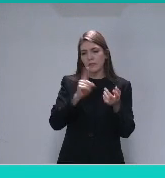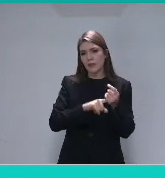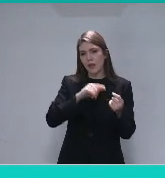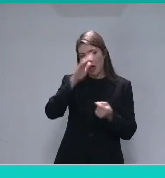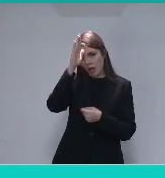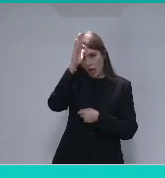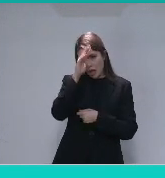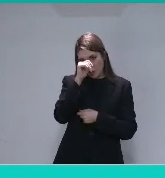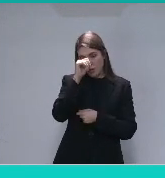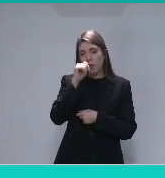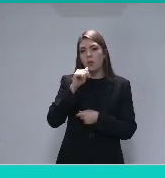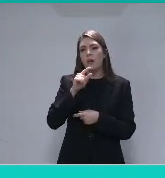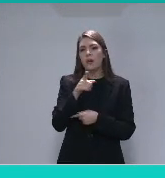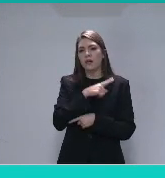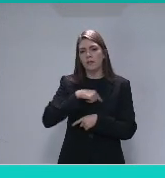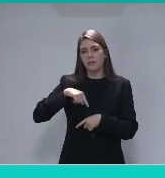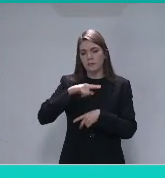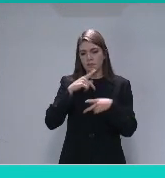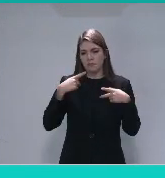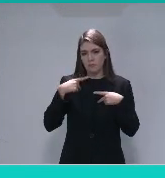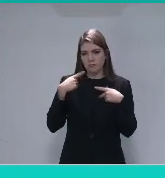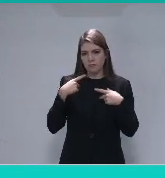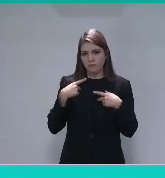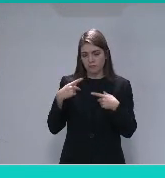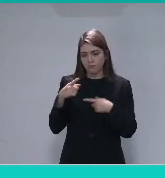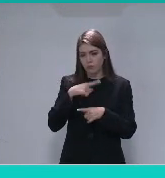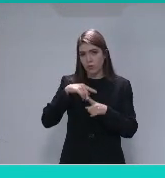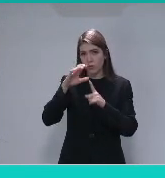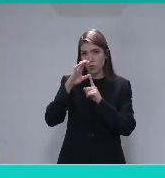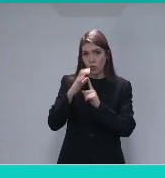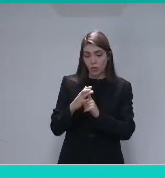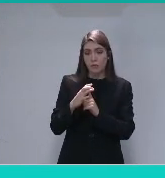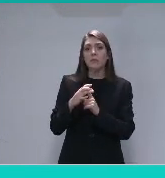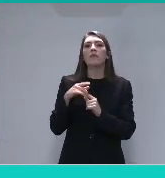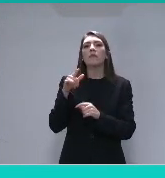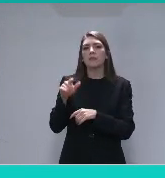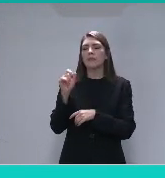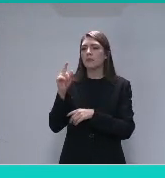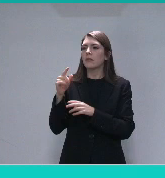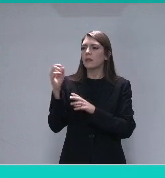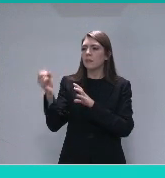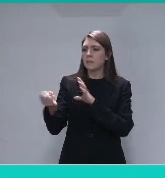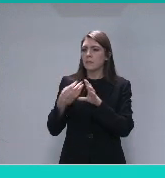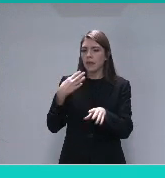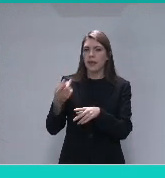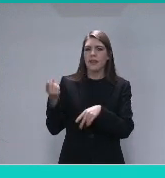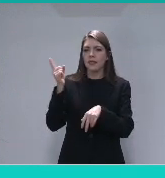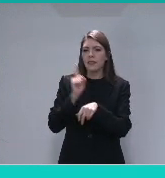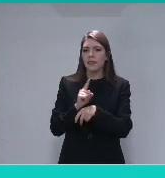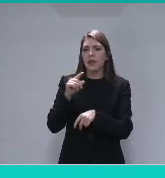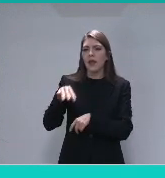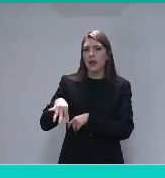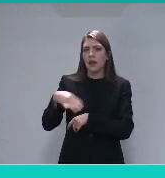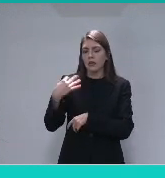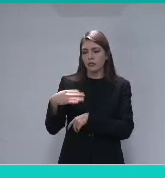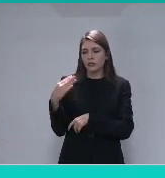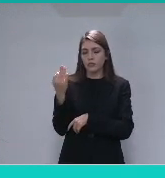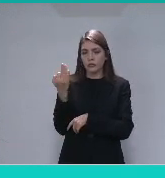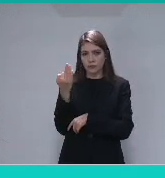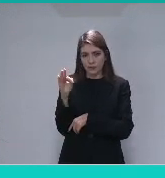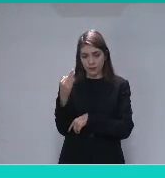de sus integrantes acusó la recepción de su escrito fechado el 14 de febrero de